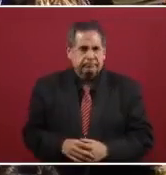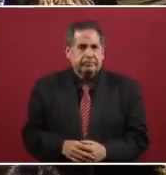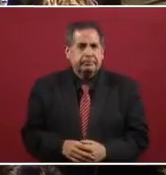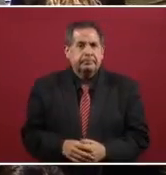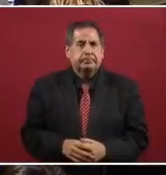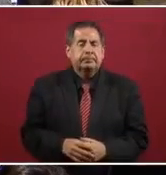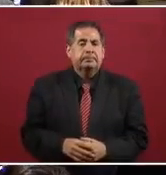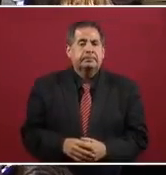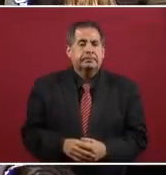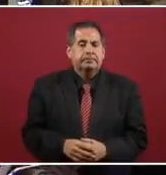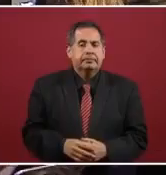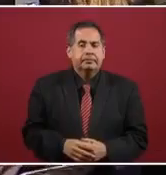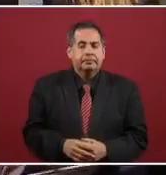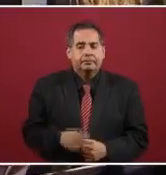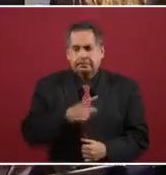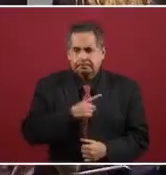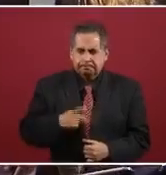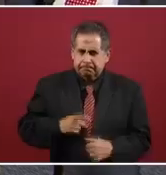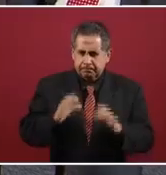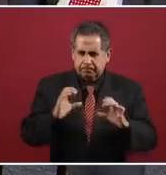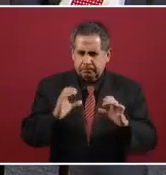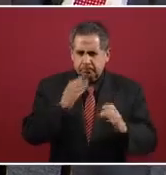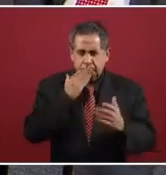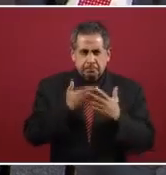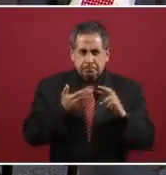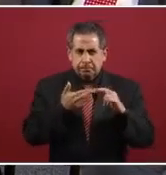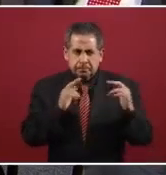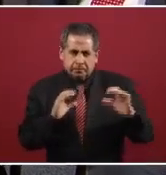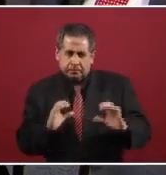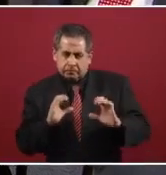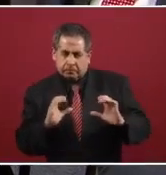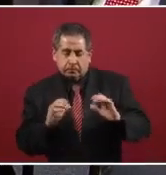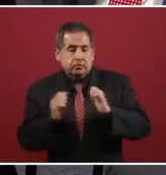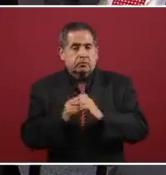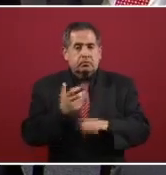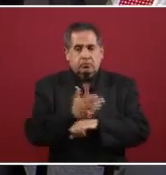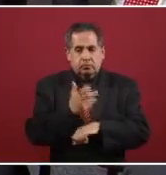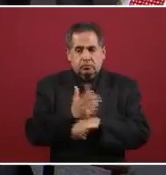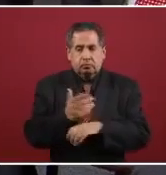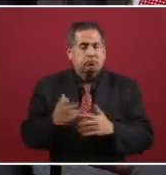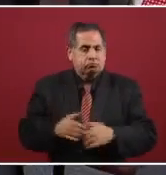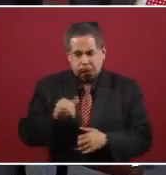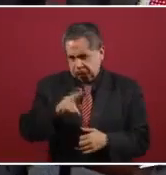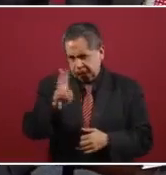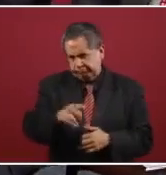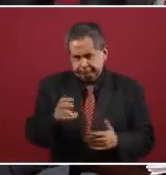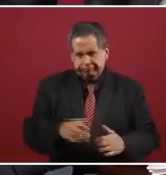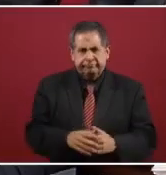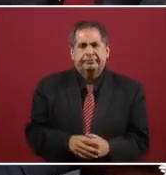Tenemos que cuidar mucho la relación con Estados Unidos. Y sí, en efecto,